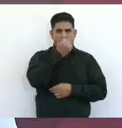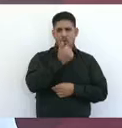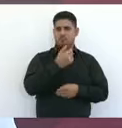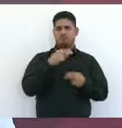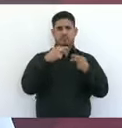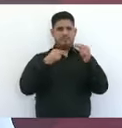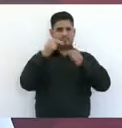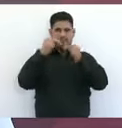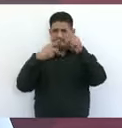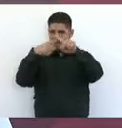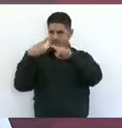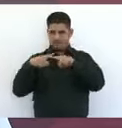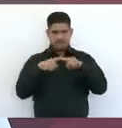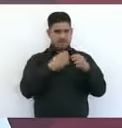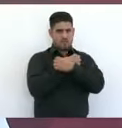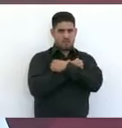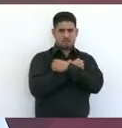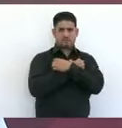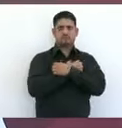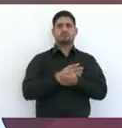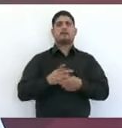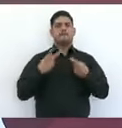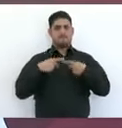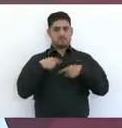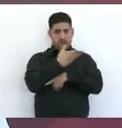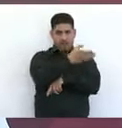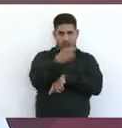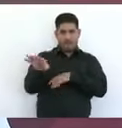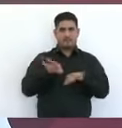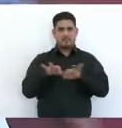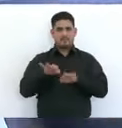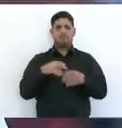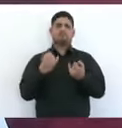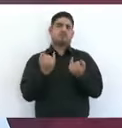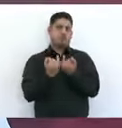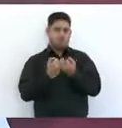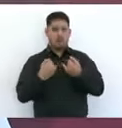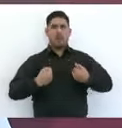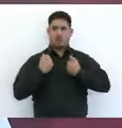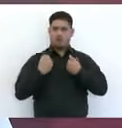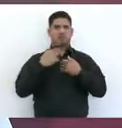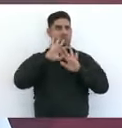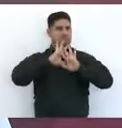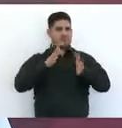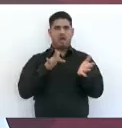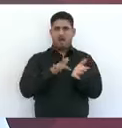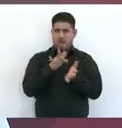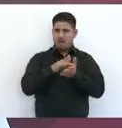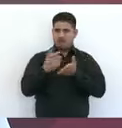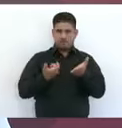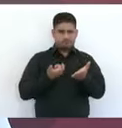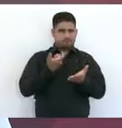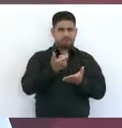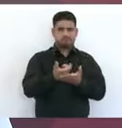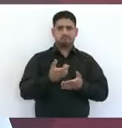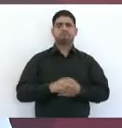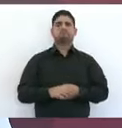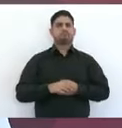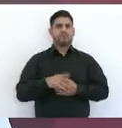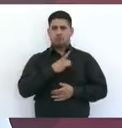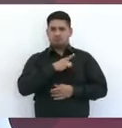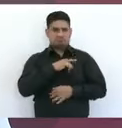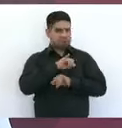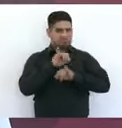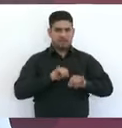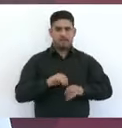niveles educativos, personas productoras del campo y jóvenes ya reciben apoyos directos. No los dejamos solos. En